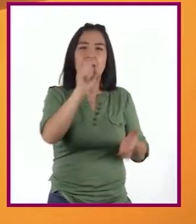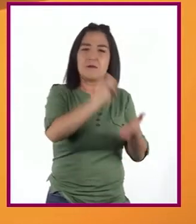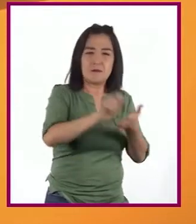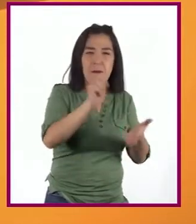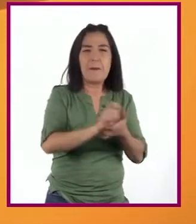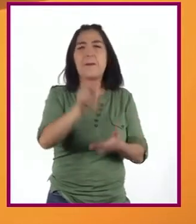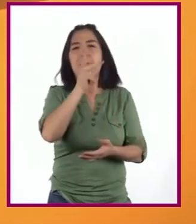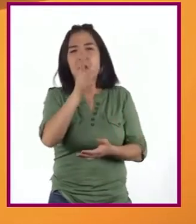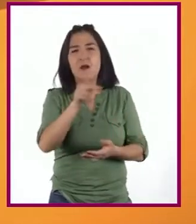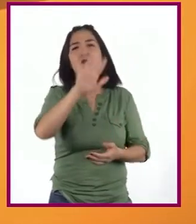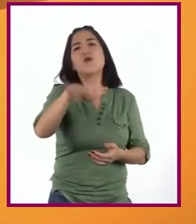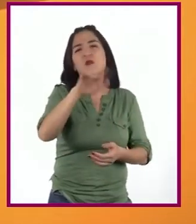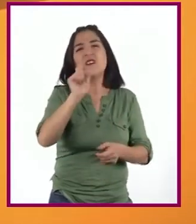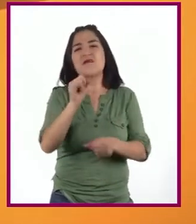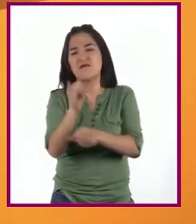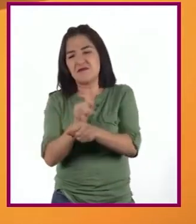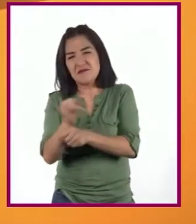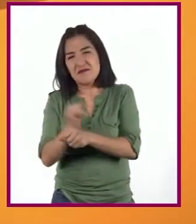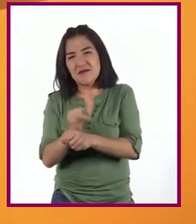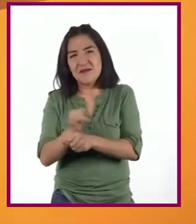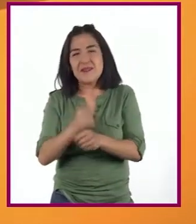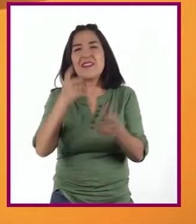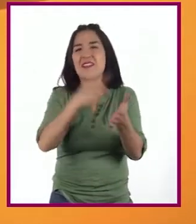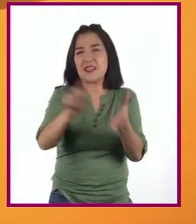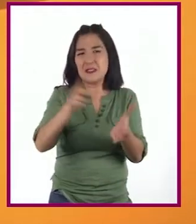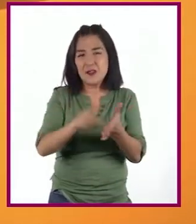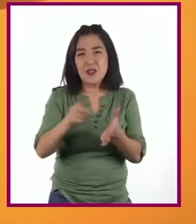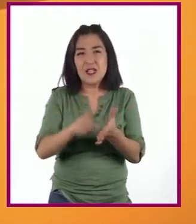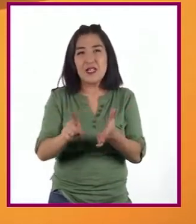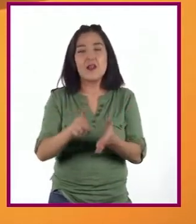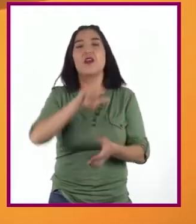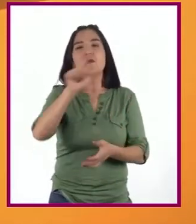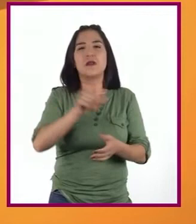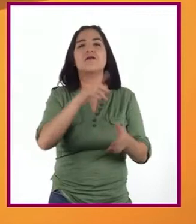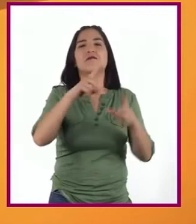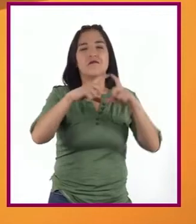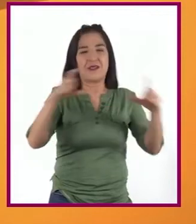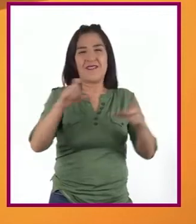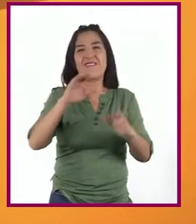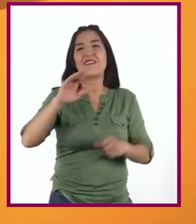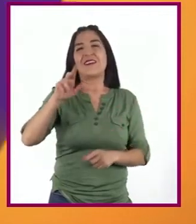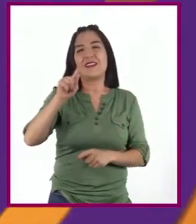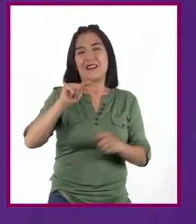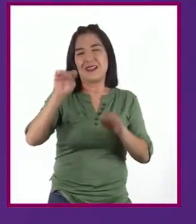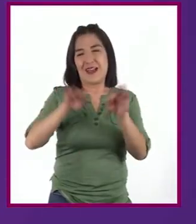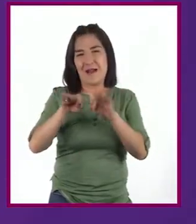palabras, buscar el significado en un diccionario y anotarlas en una ficha de trabajo.